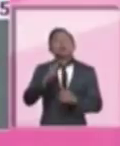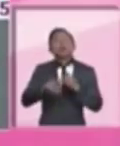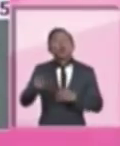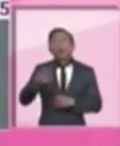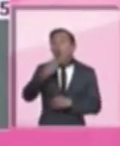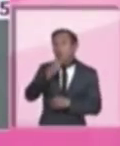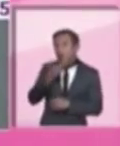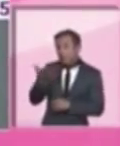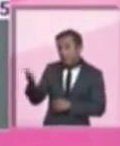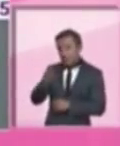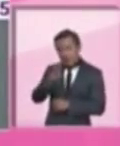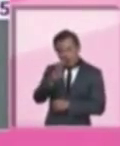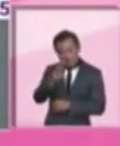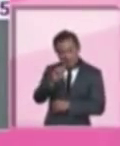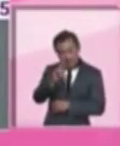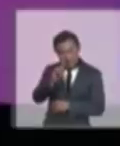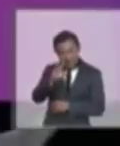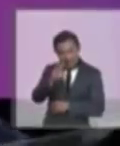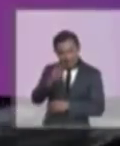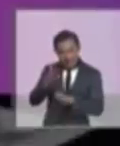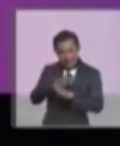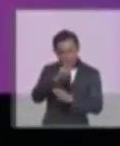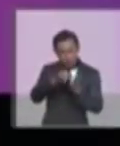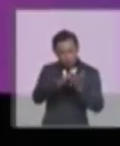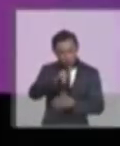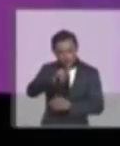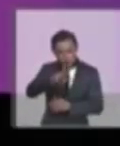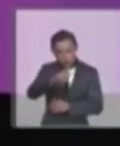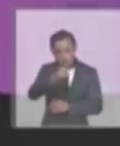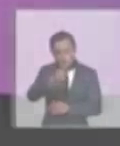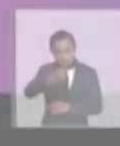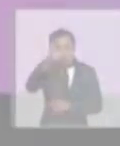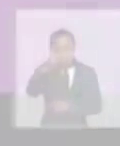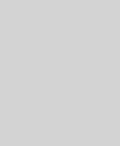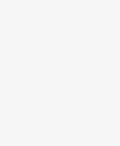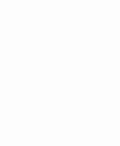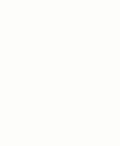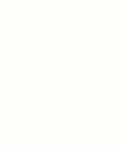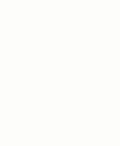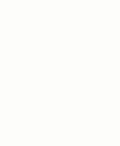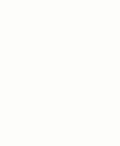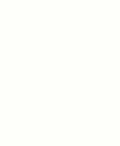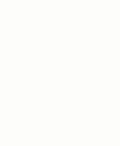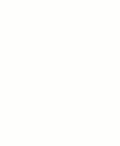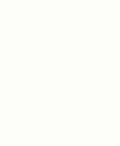Sí, es como si te secuestran a la suegra. ¿Cuánto te pago, pero para que no me la regreses?